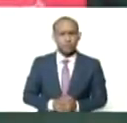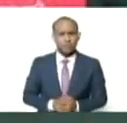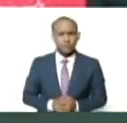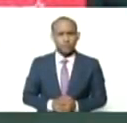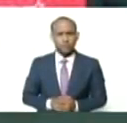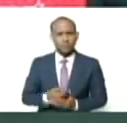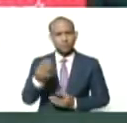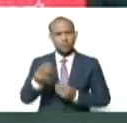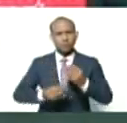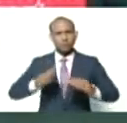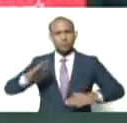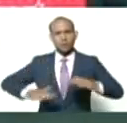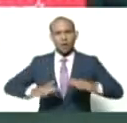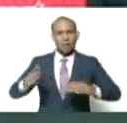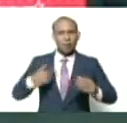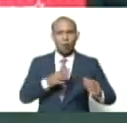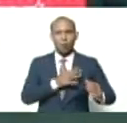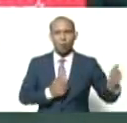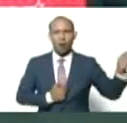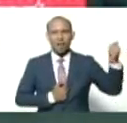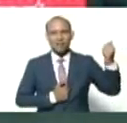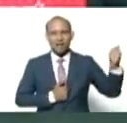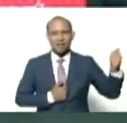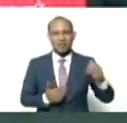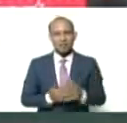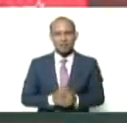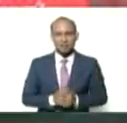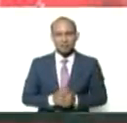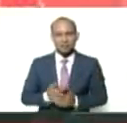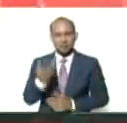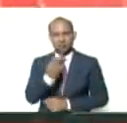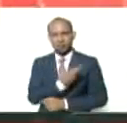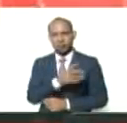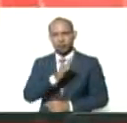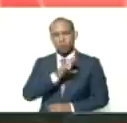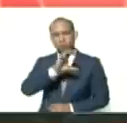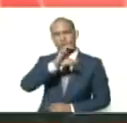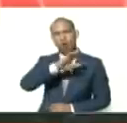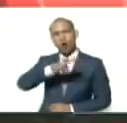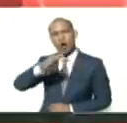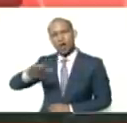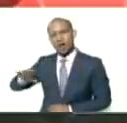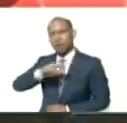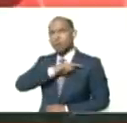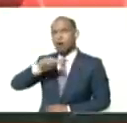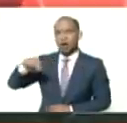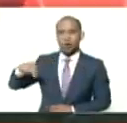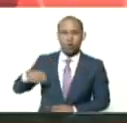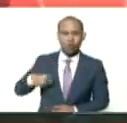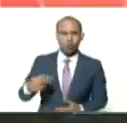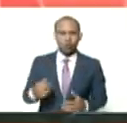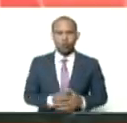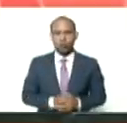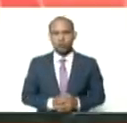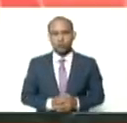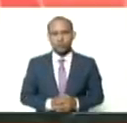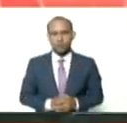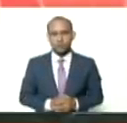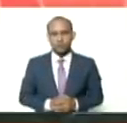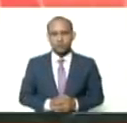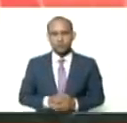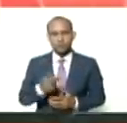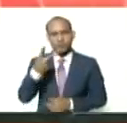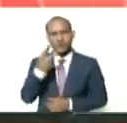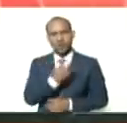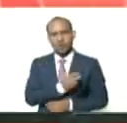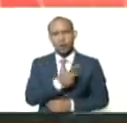con el tambor del guaguancó. Es una vacuna para los caribeños, para nosotros, los mestizos. Es una